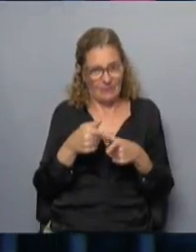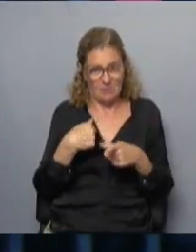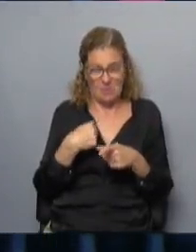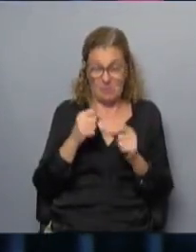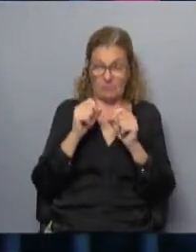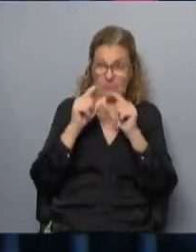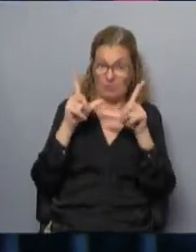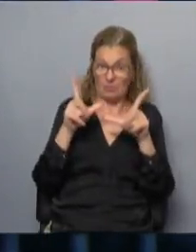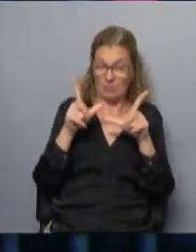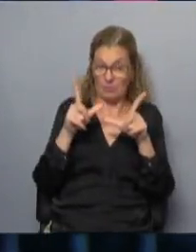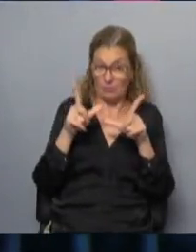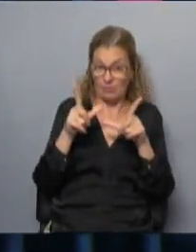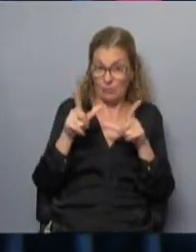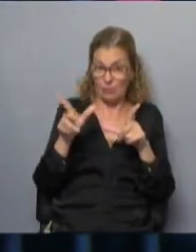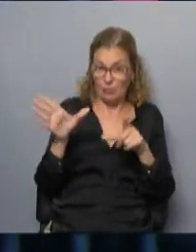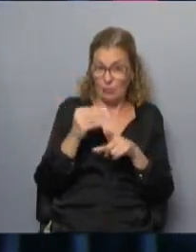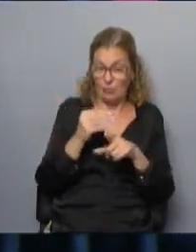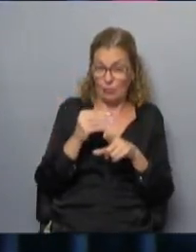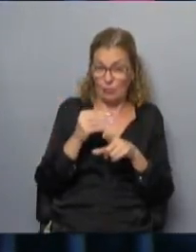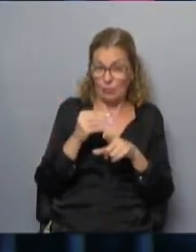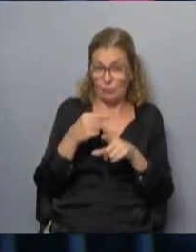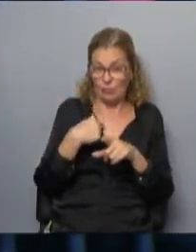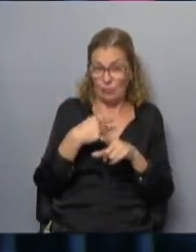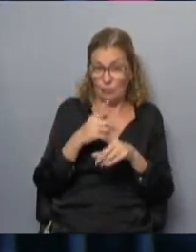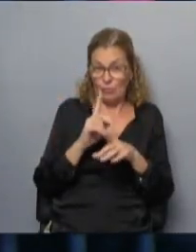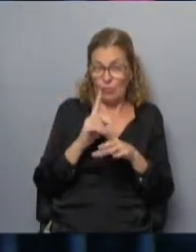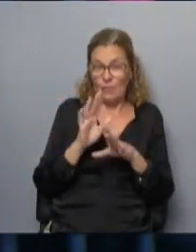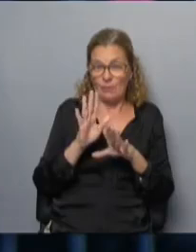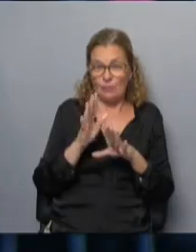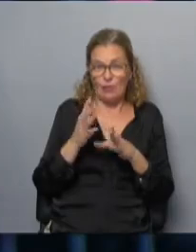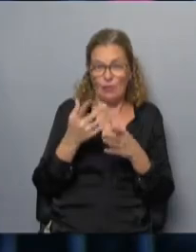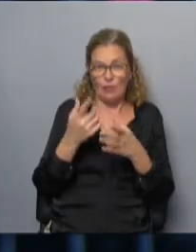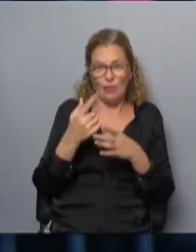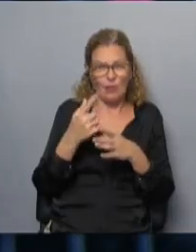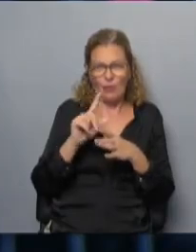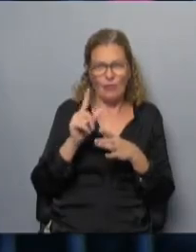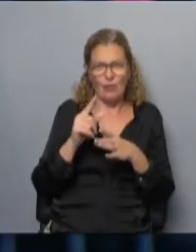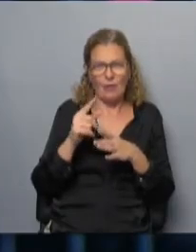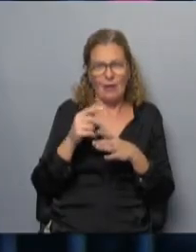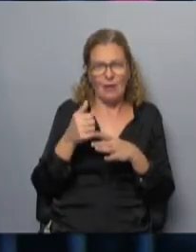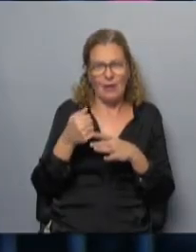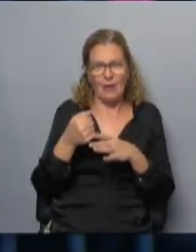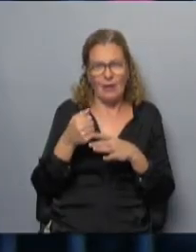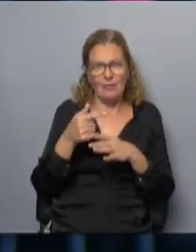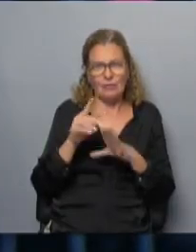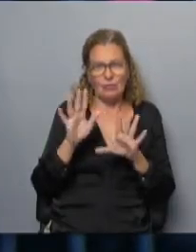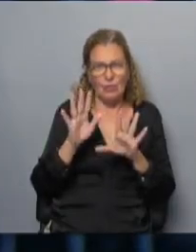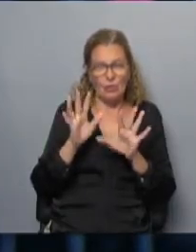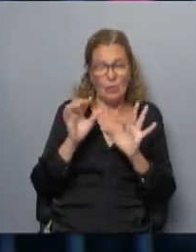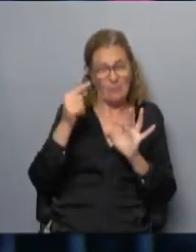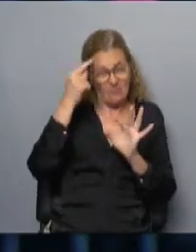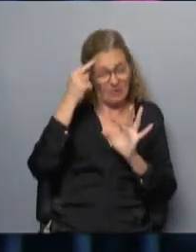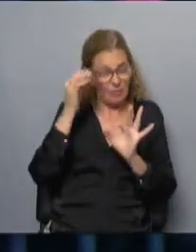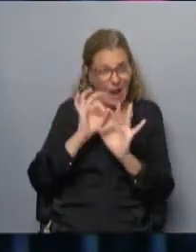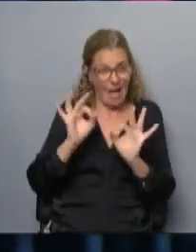llama la religión y son muchos pecadores yo soy o no soy ateo no creo en nada porque lo ateísmo fueron hechos que me encajaron yo no creo en nada pero